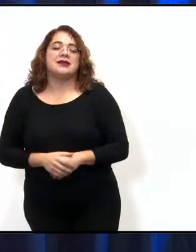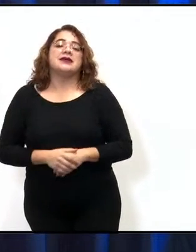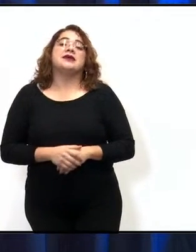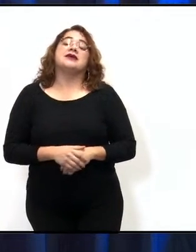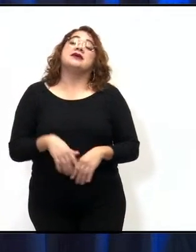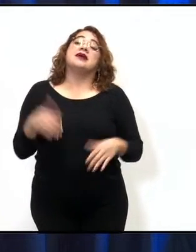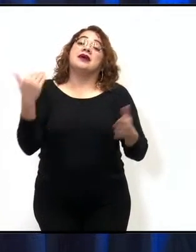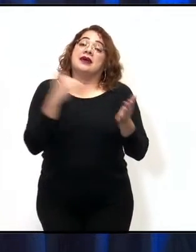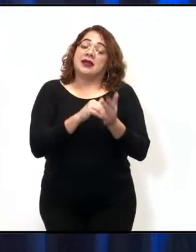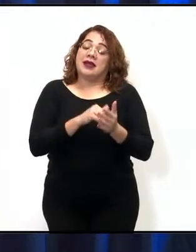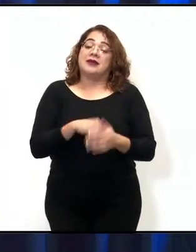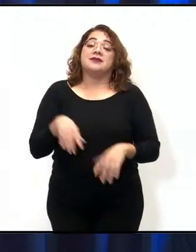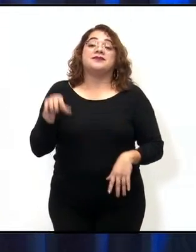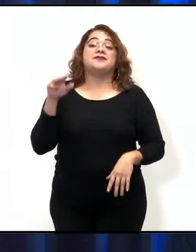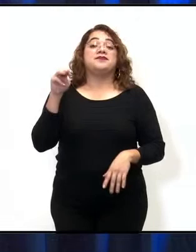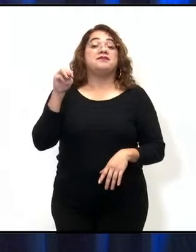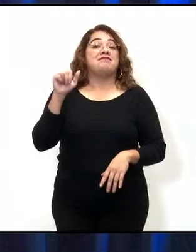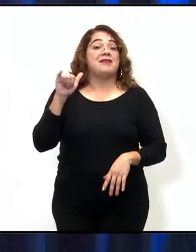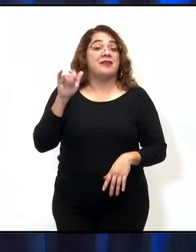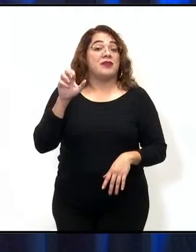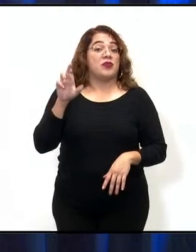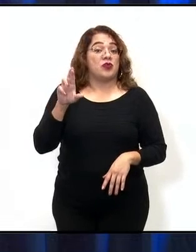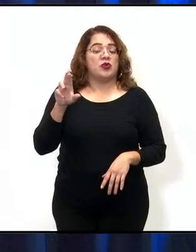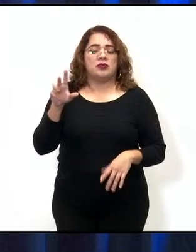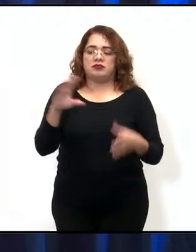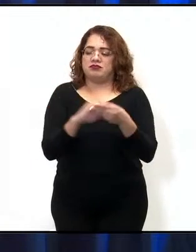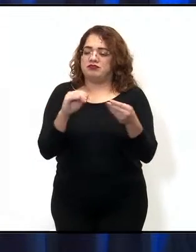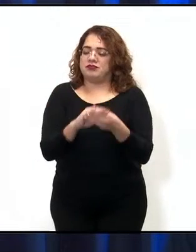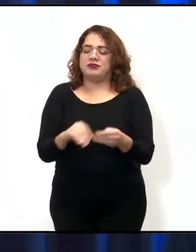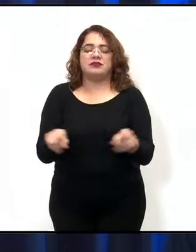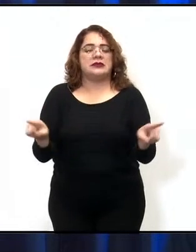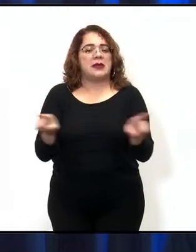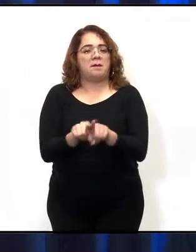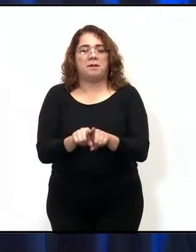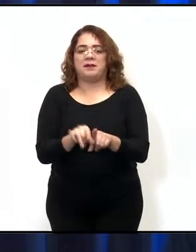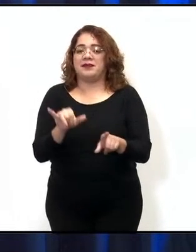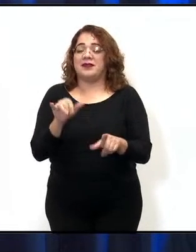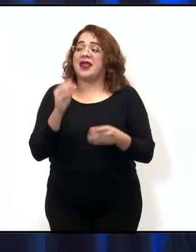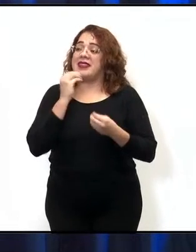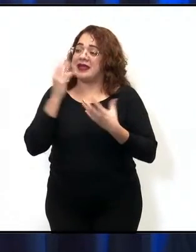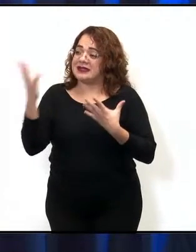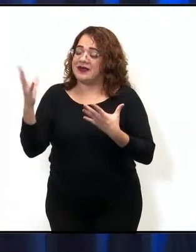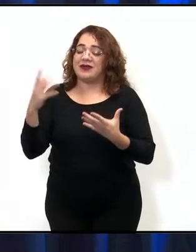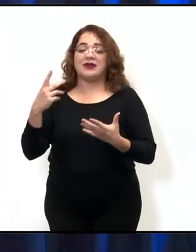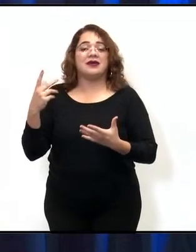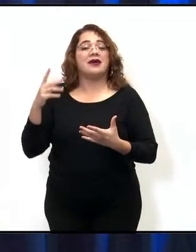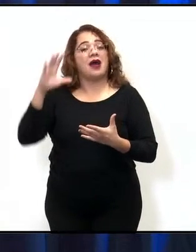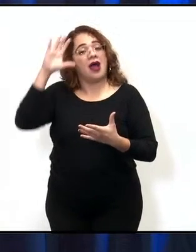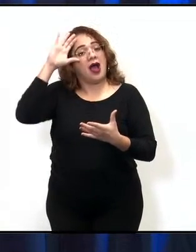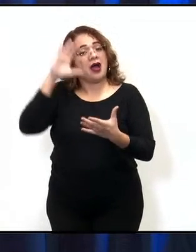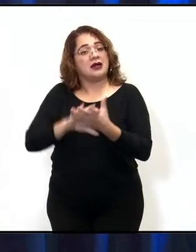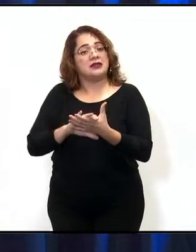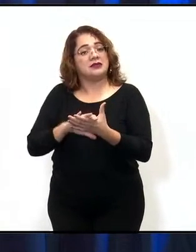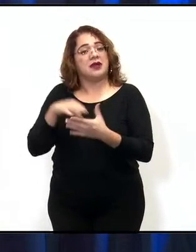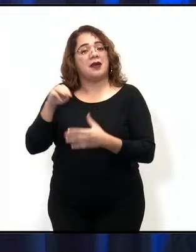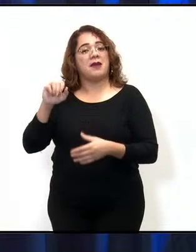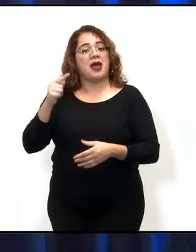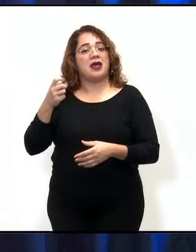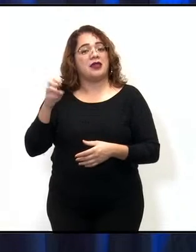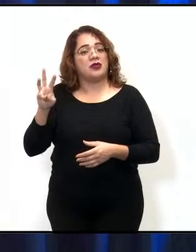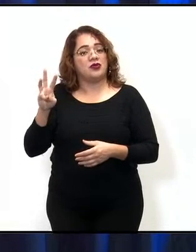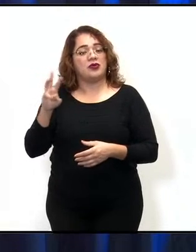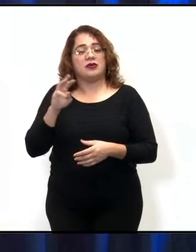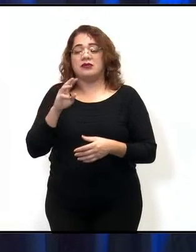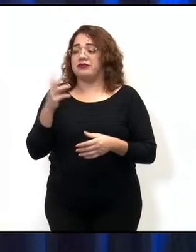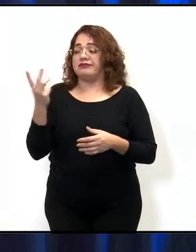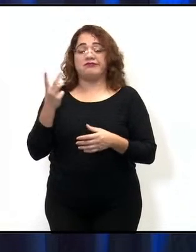Mencionó el alcalde que él se va a quedar en casa con su pareja, con su esposo, y no va a estar con el resto de su